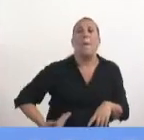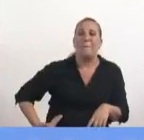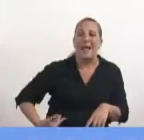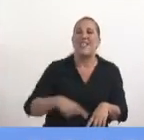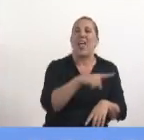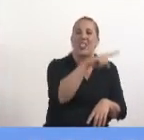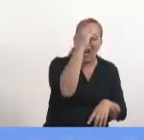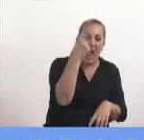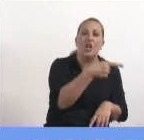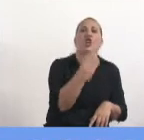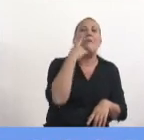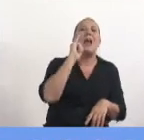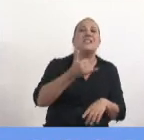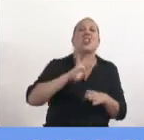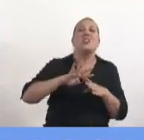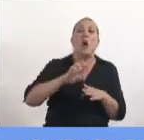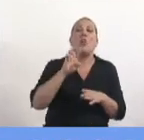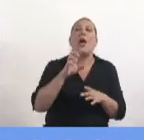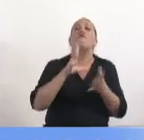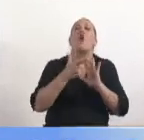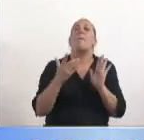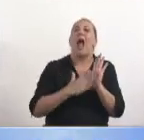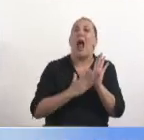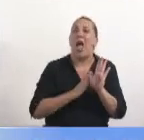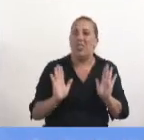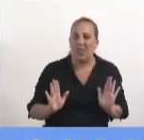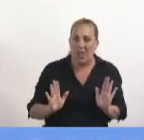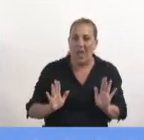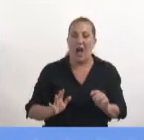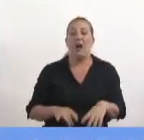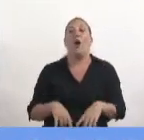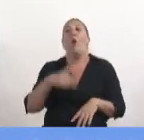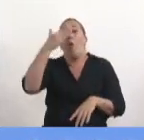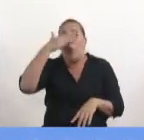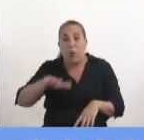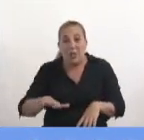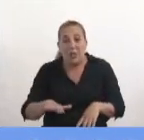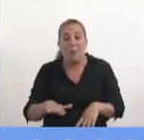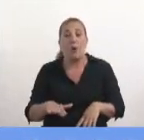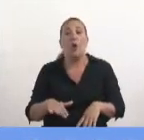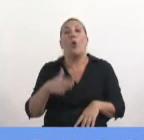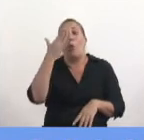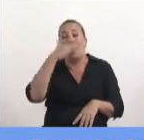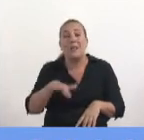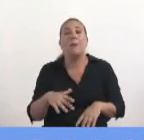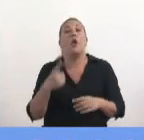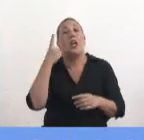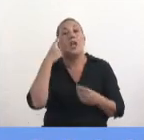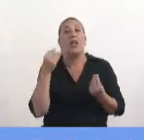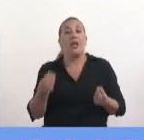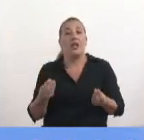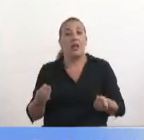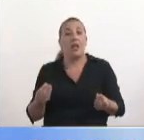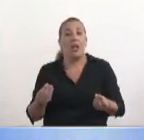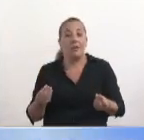sobre todo para establecer sus garantías. Y por último, la expectativa de que tengamos